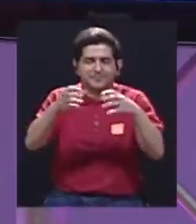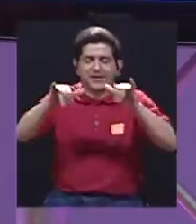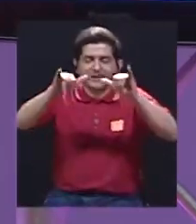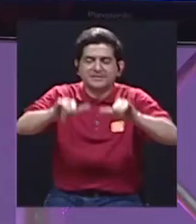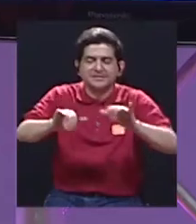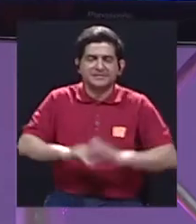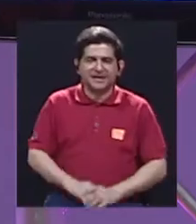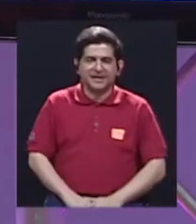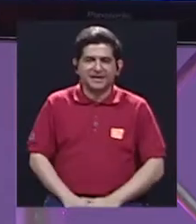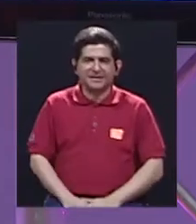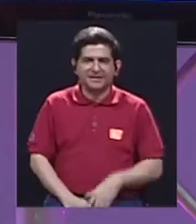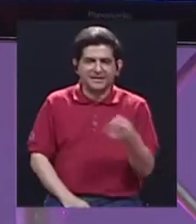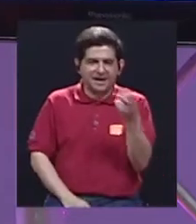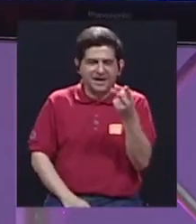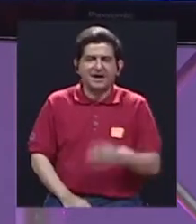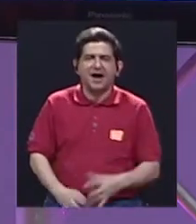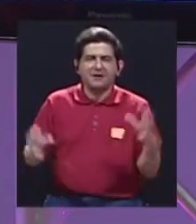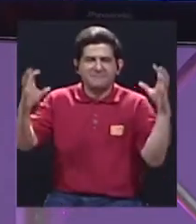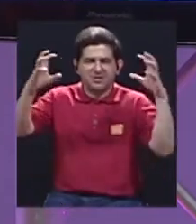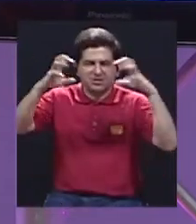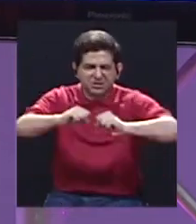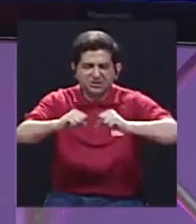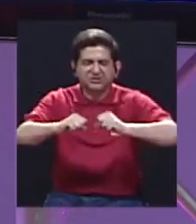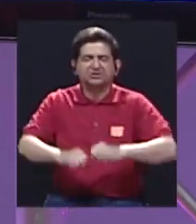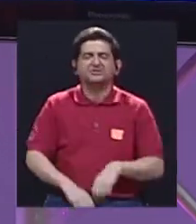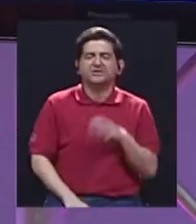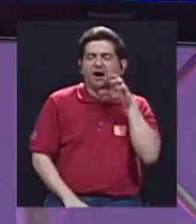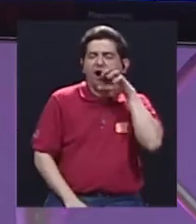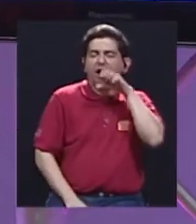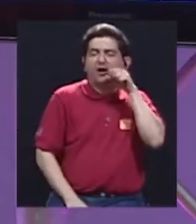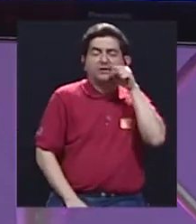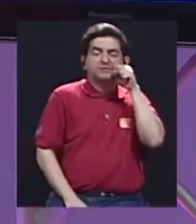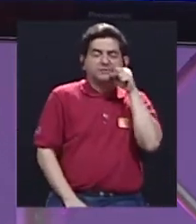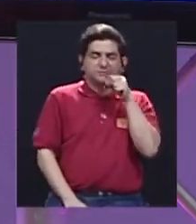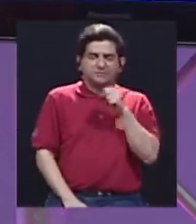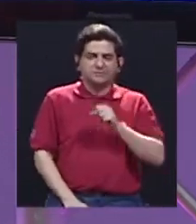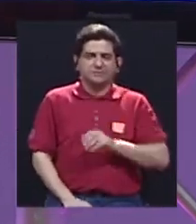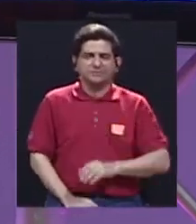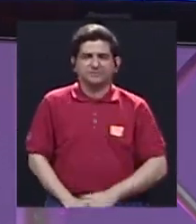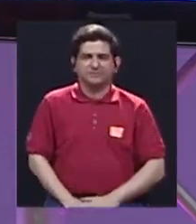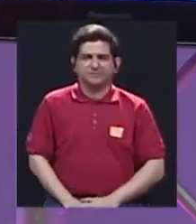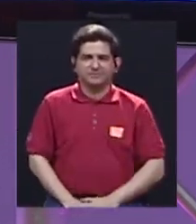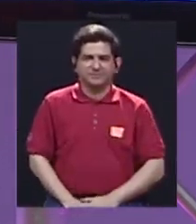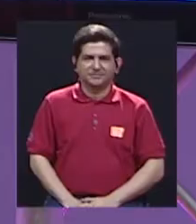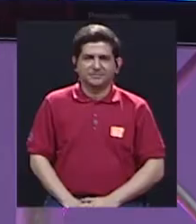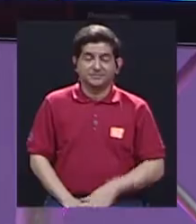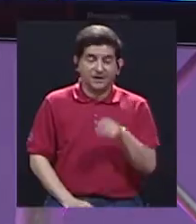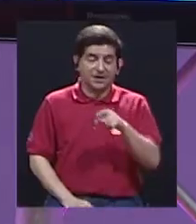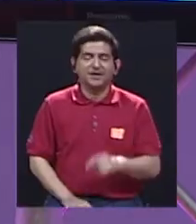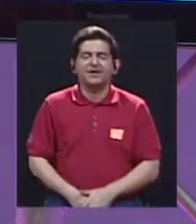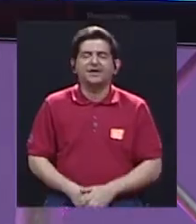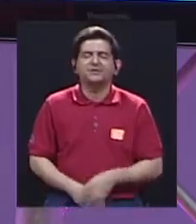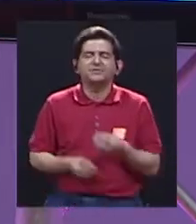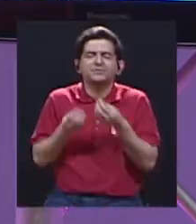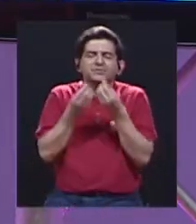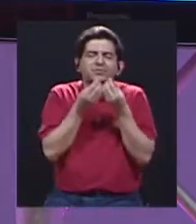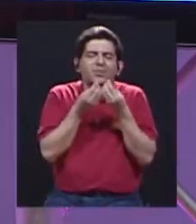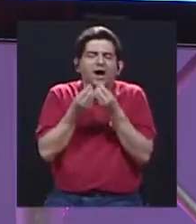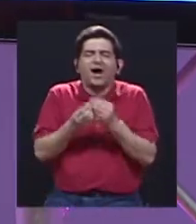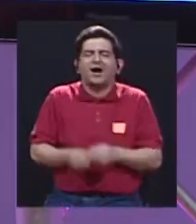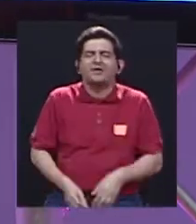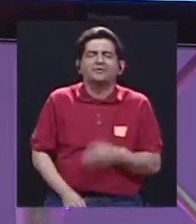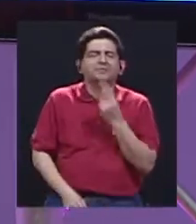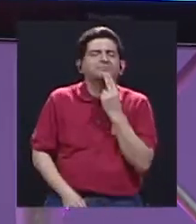avanzar en la mitad no andan a que el primer bocado y sienten ese trocito suave